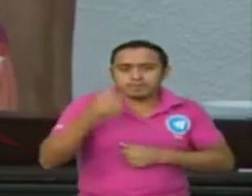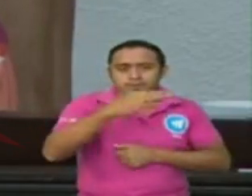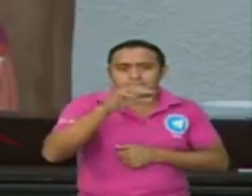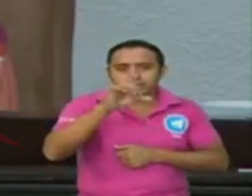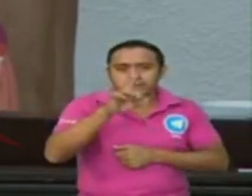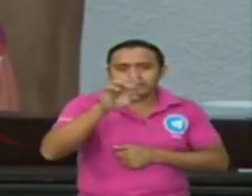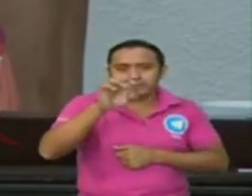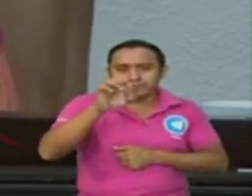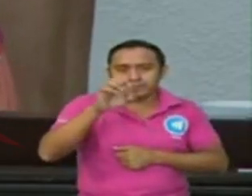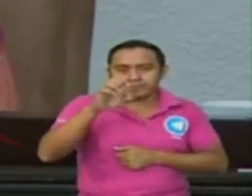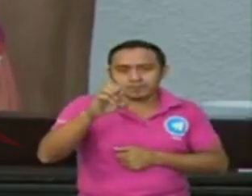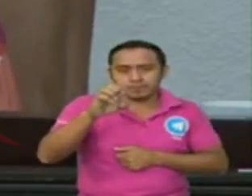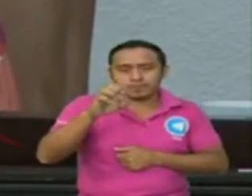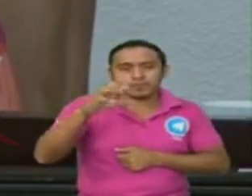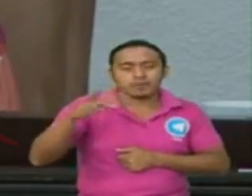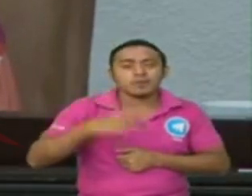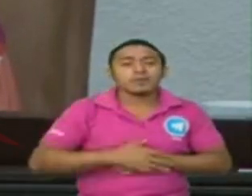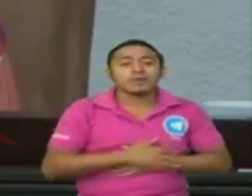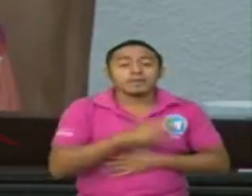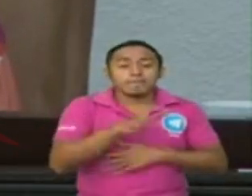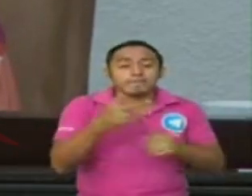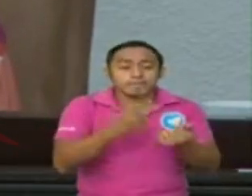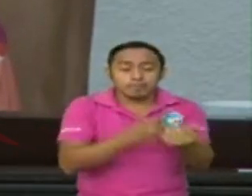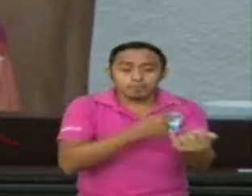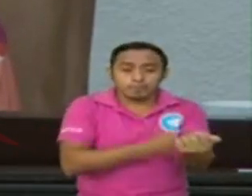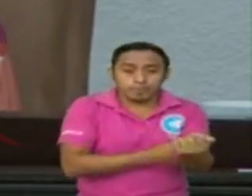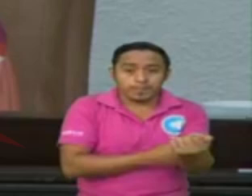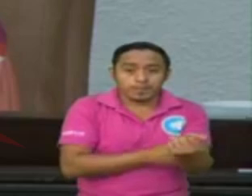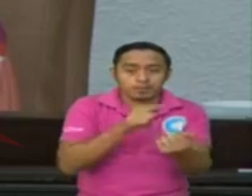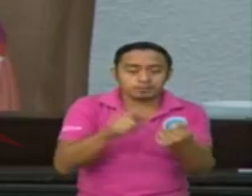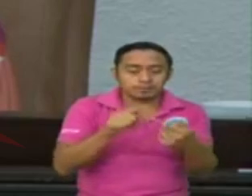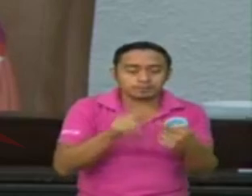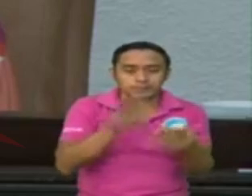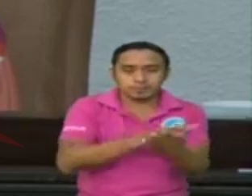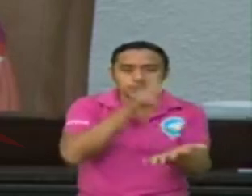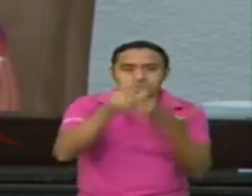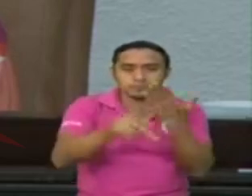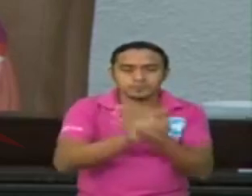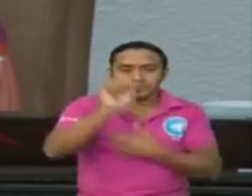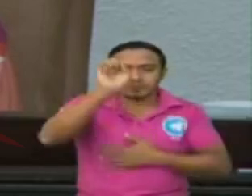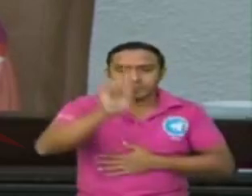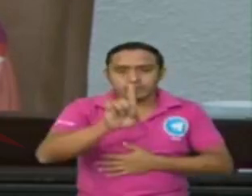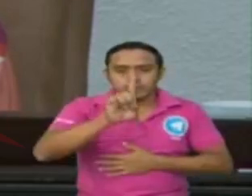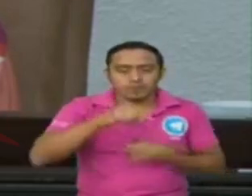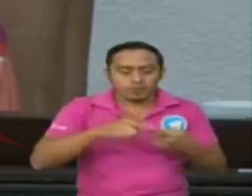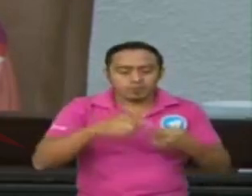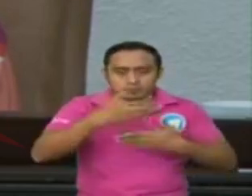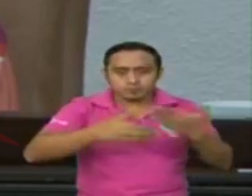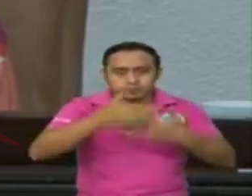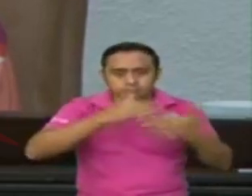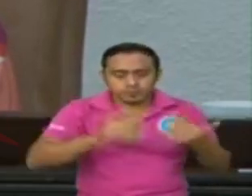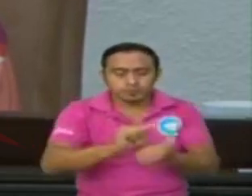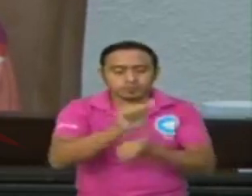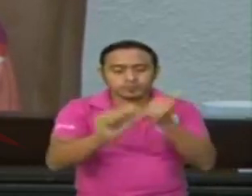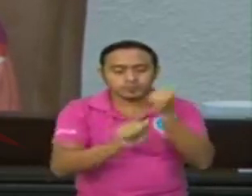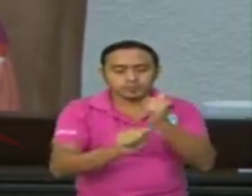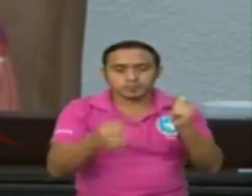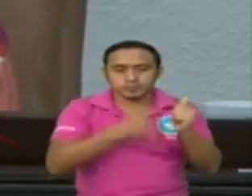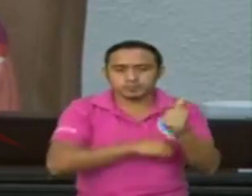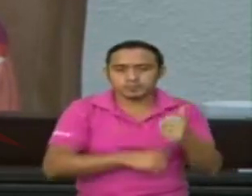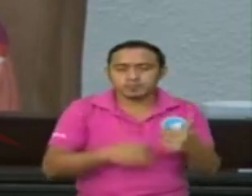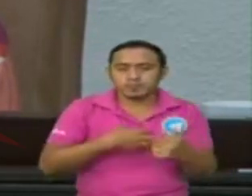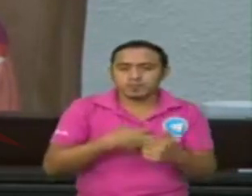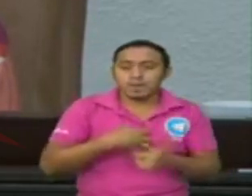de Despacho de Carga. Los proyectos se contemplan. El programa son 1, construcción de la subestación Bluefield